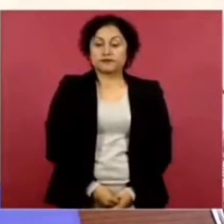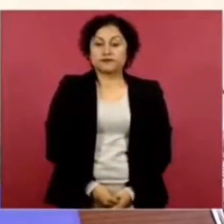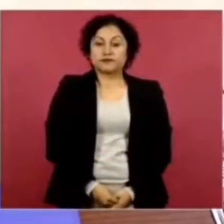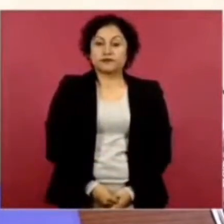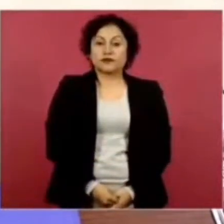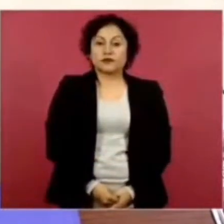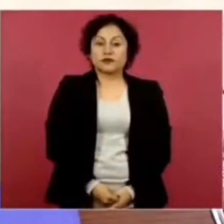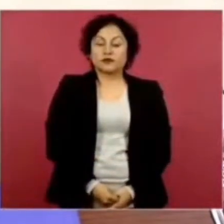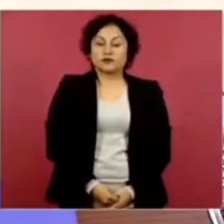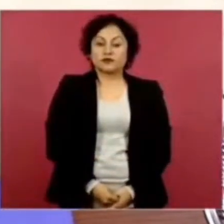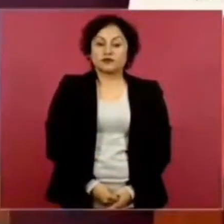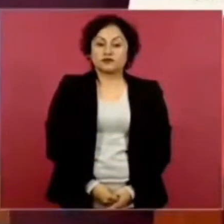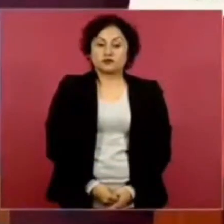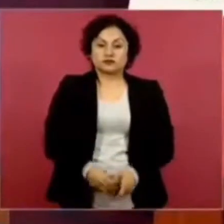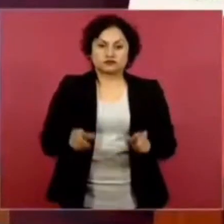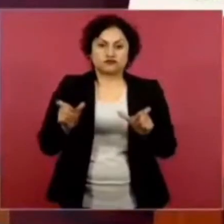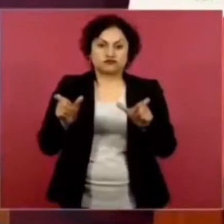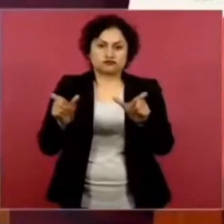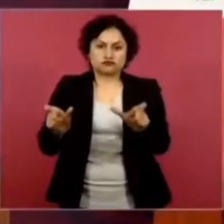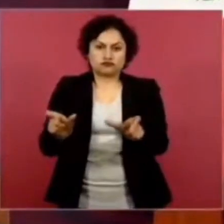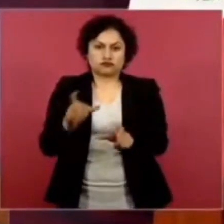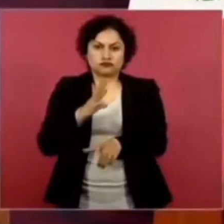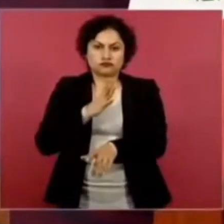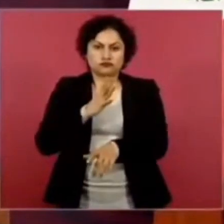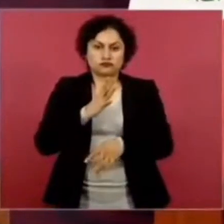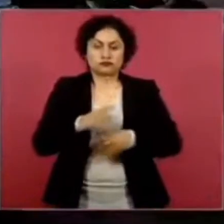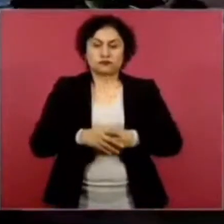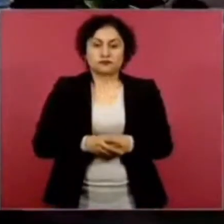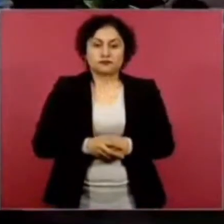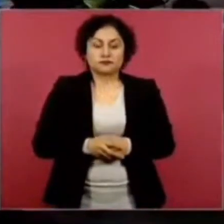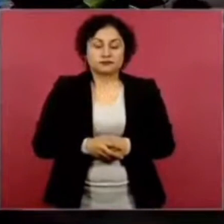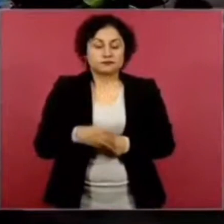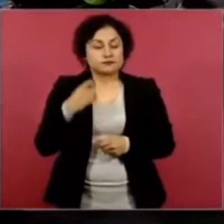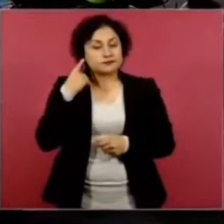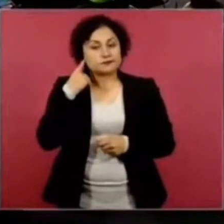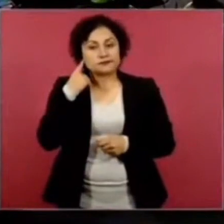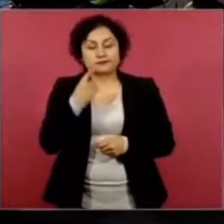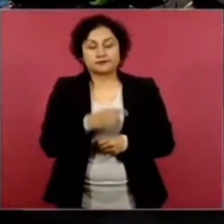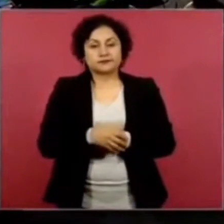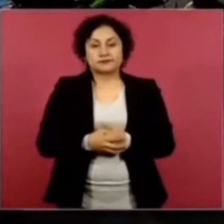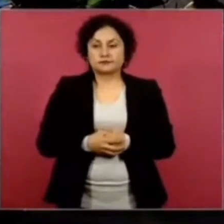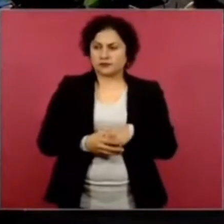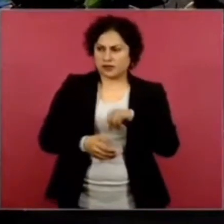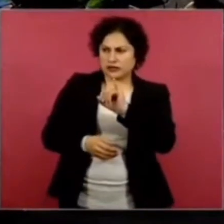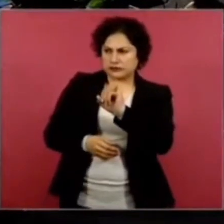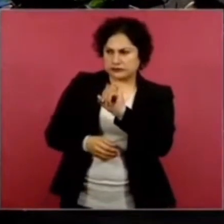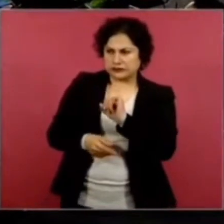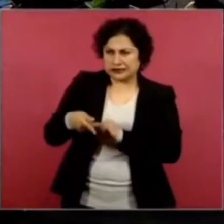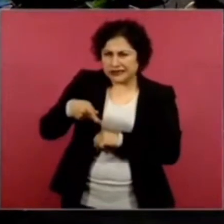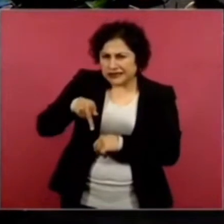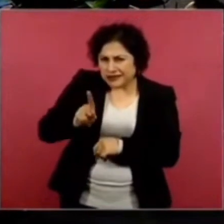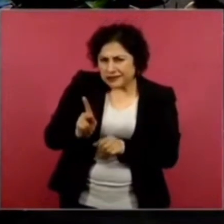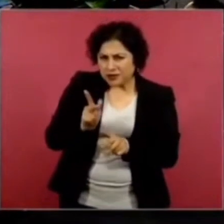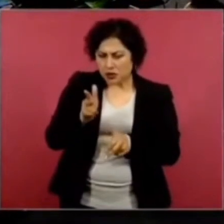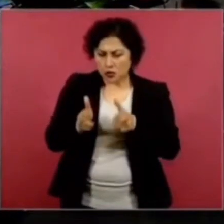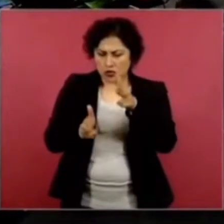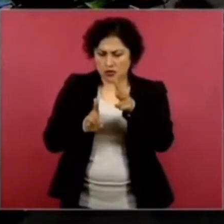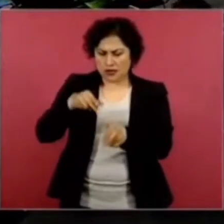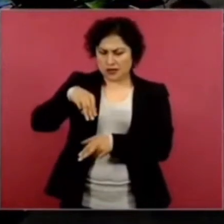descontrolado. Sí, justo porque van a llegar turistas a lo mejor de manera preventiva para que no suceda lo que está sucediendo. Sí, el Tren Maya tiene un sistema